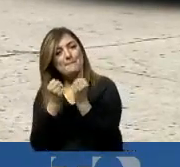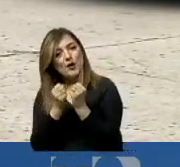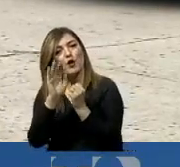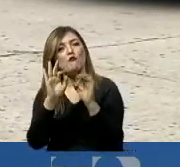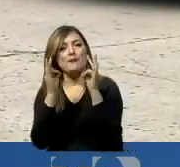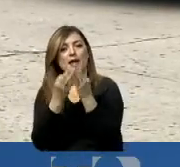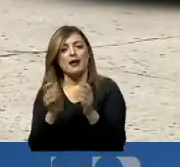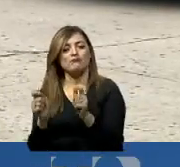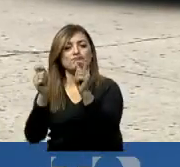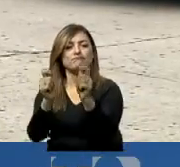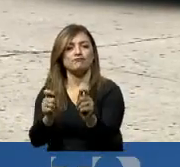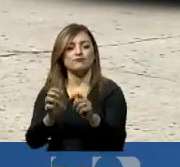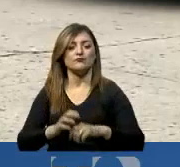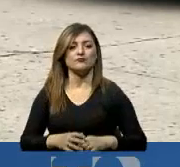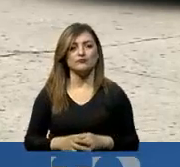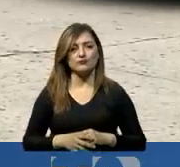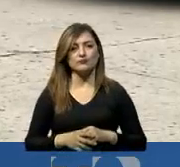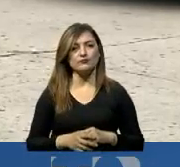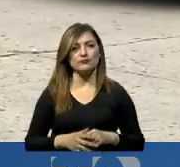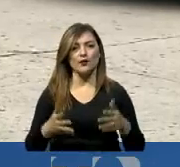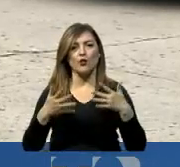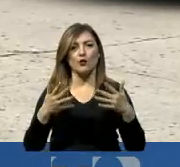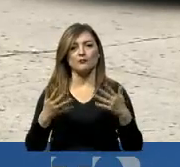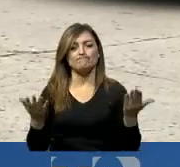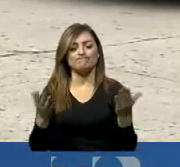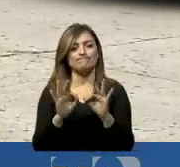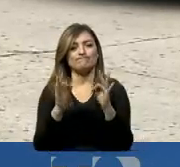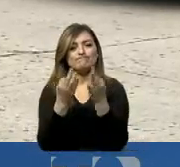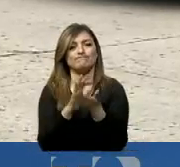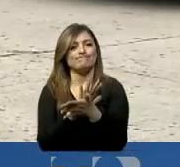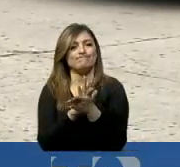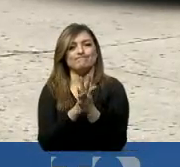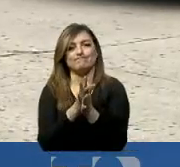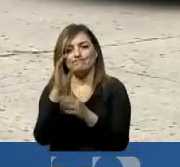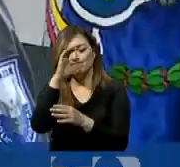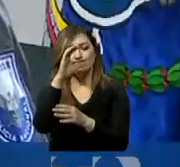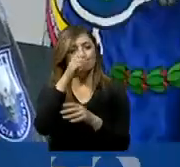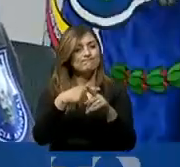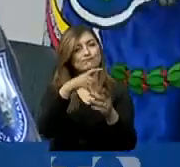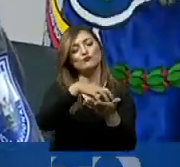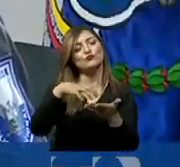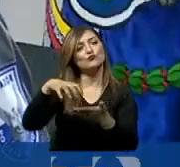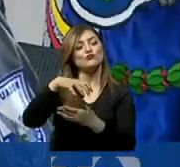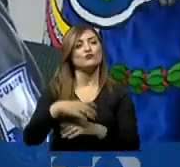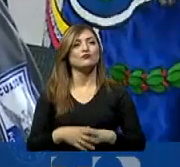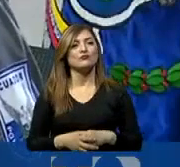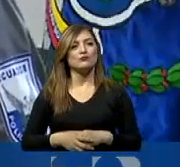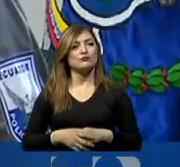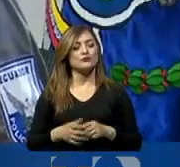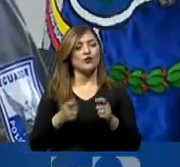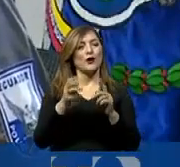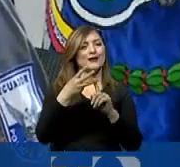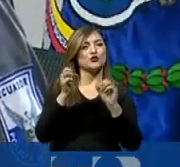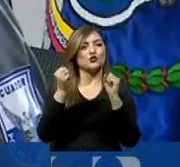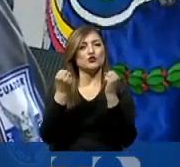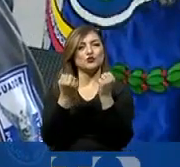entregadas a algún familiar cercano. Por lo pronto, aquí en Guayaquil no se han encontrado familiares y se buscan en otras provincias. Se está monitoreando todo lo que son redes